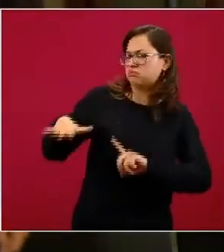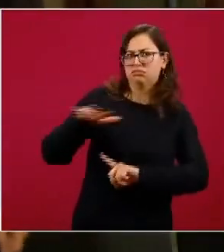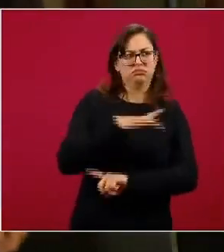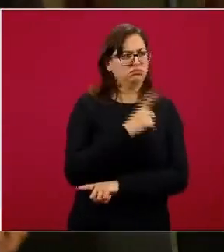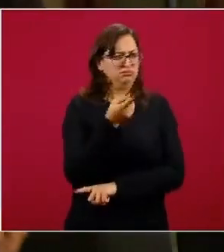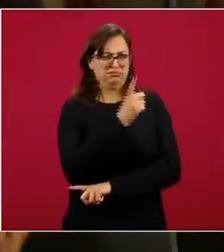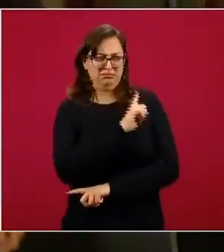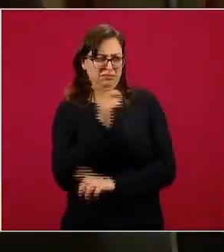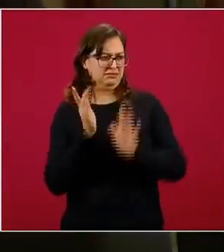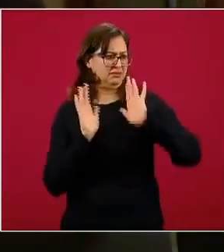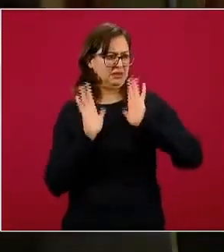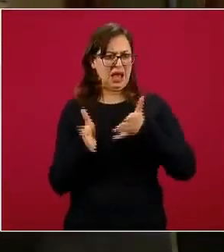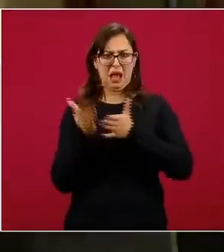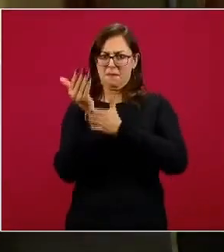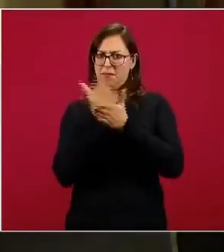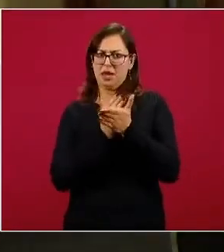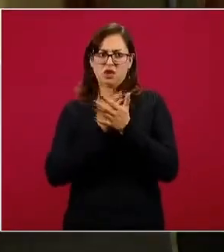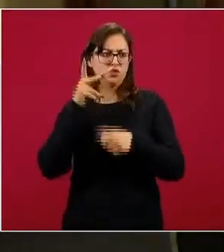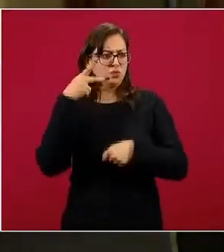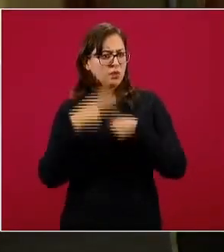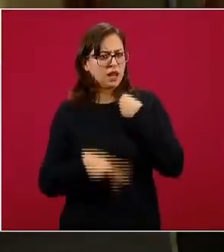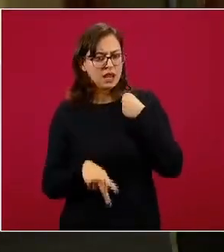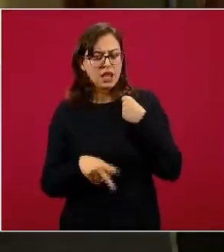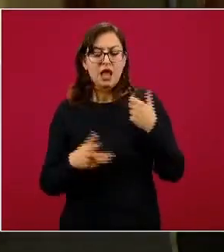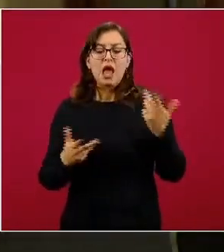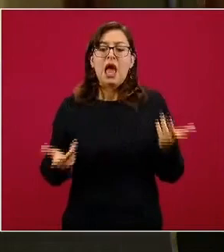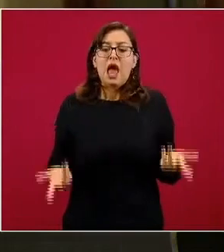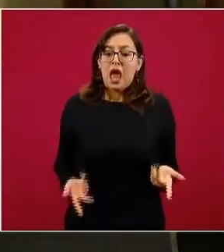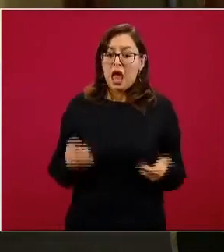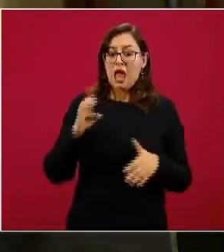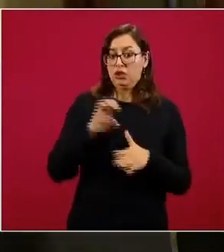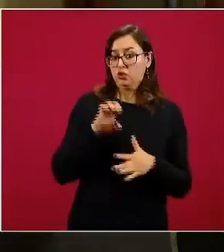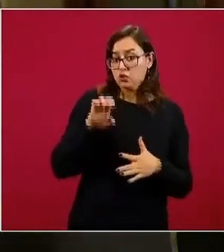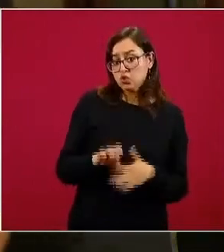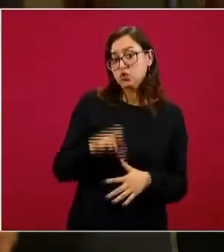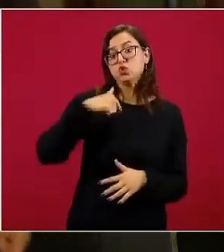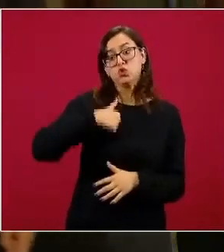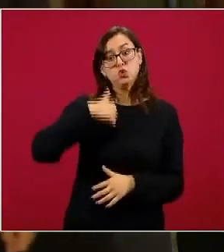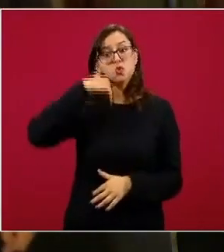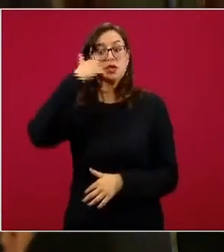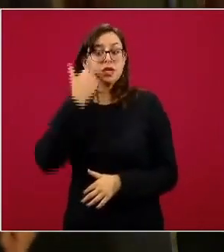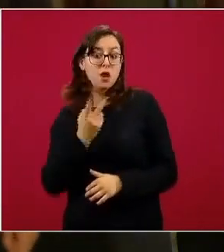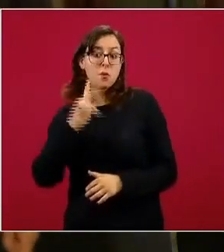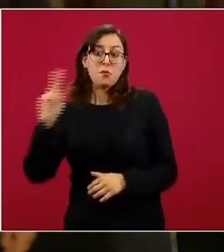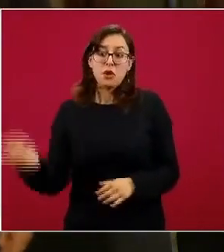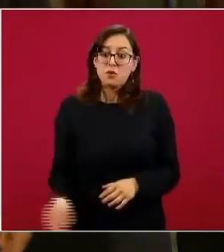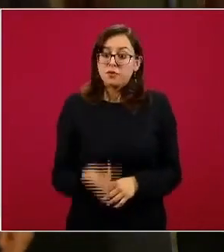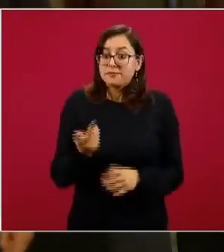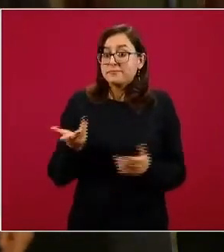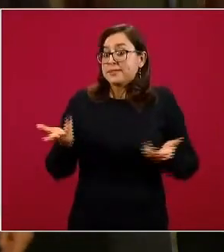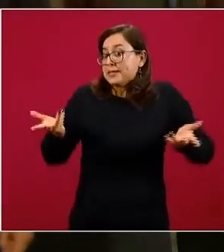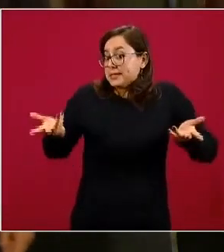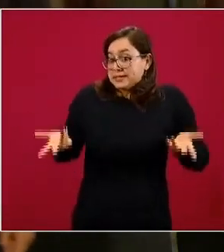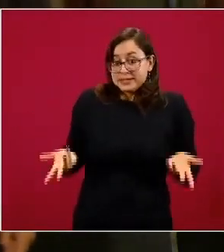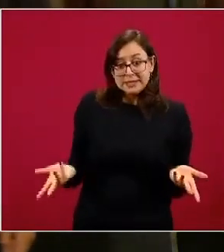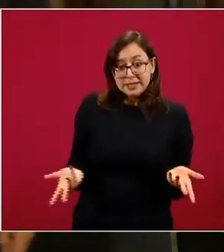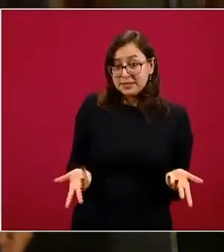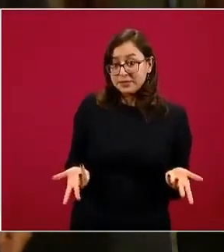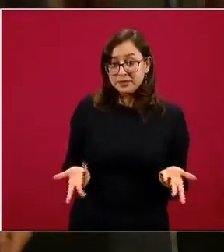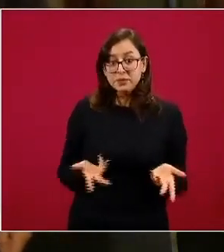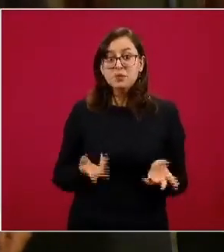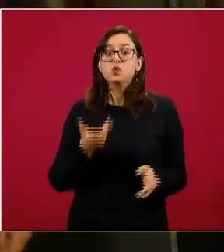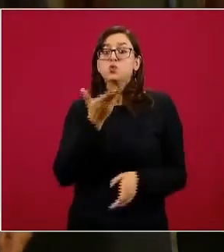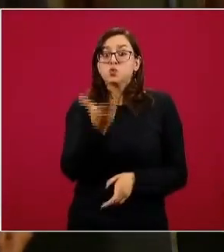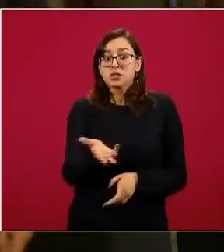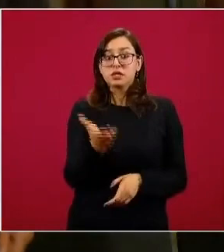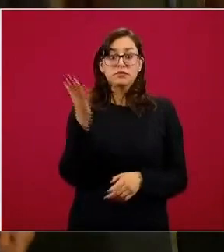dan para eso. Mi pregunta en particular es, en este caso, ¿qué se hace? Es decir, ¿cuál es la consideración que tienen